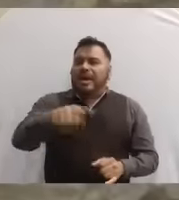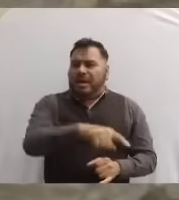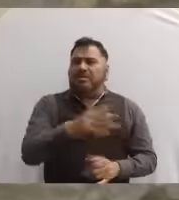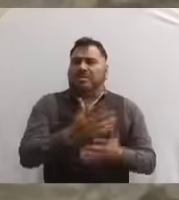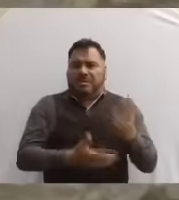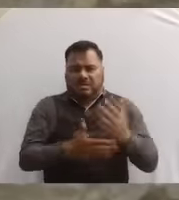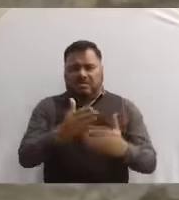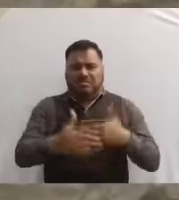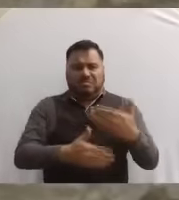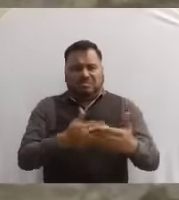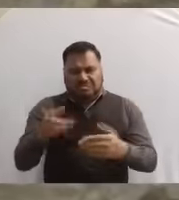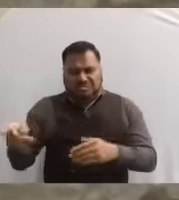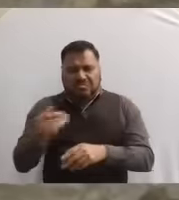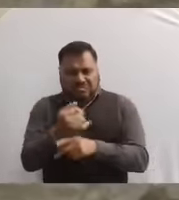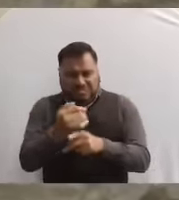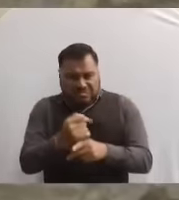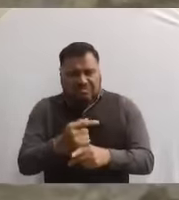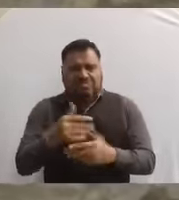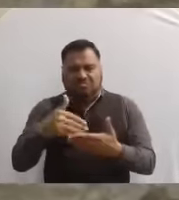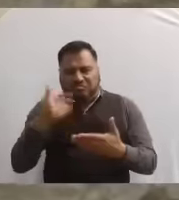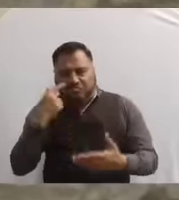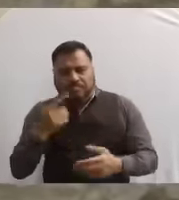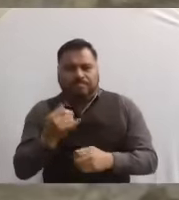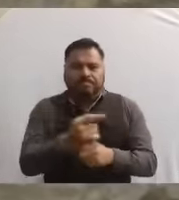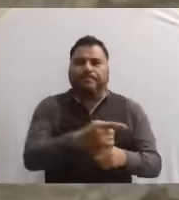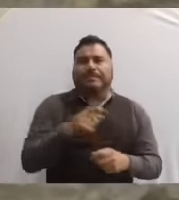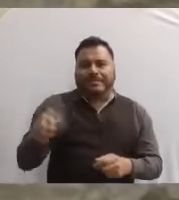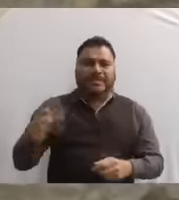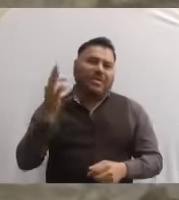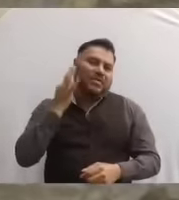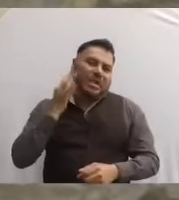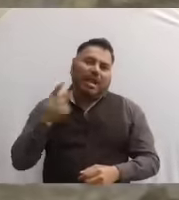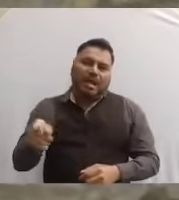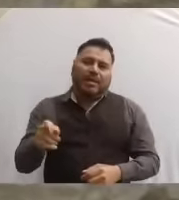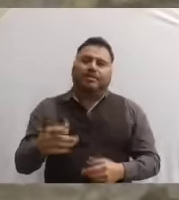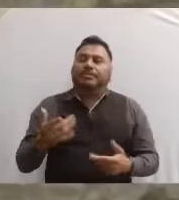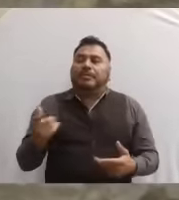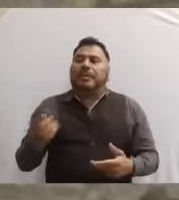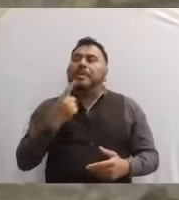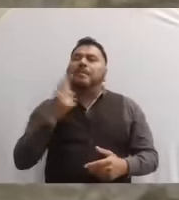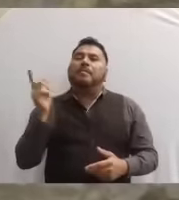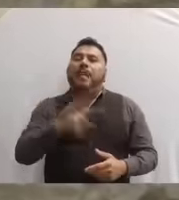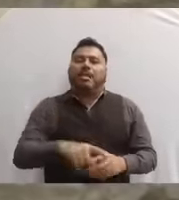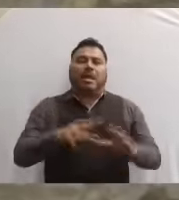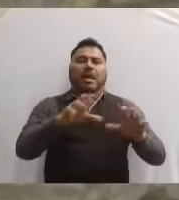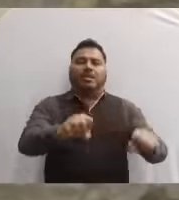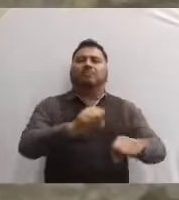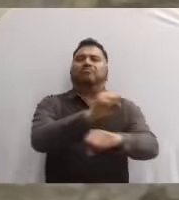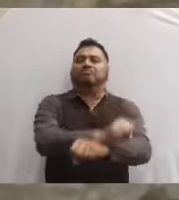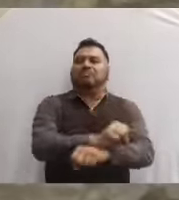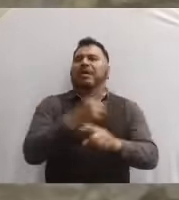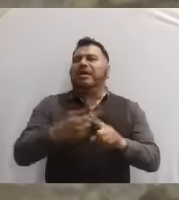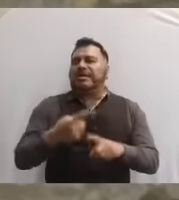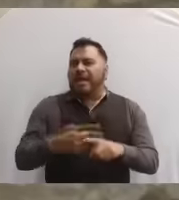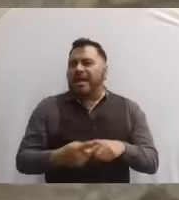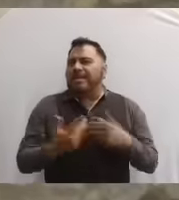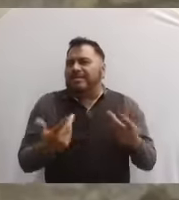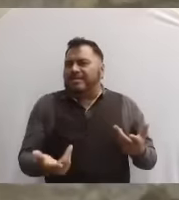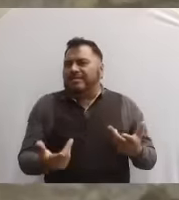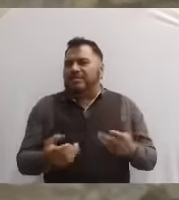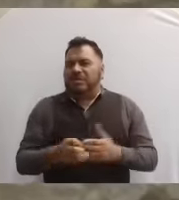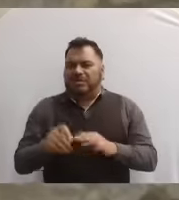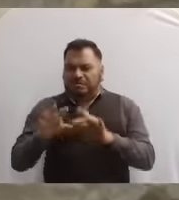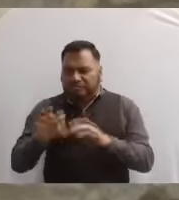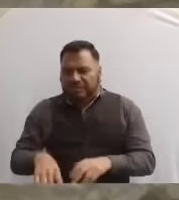las carpetas de investigación. ¿Y quién da una orden de aprehensión si se hace una carpeta